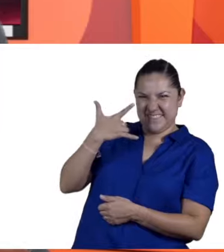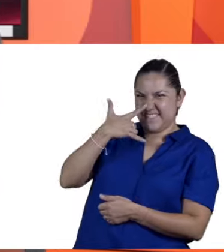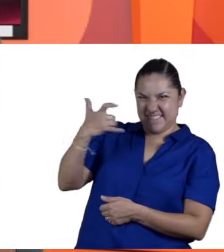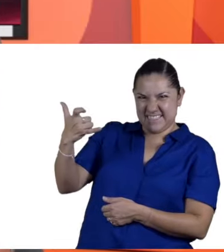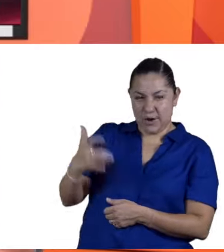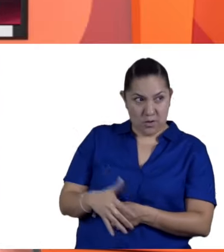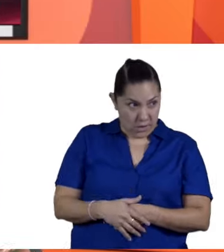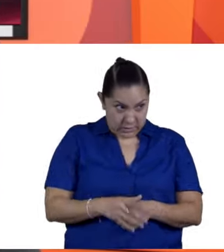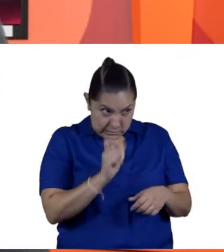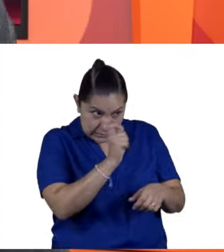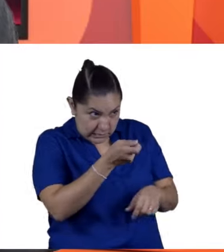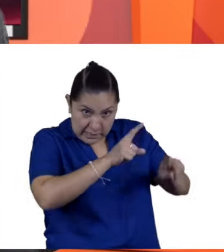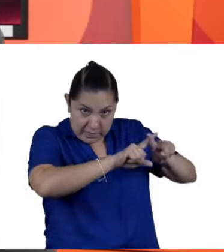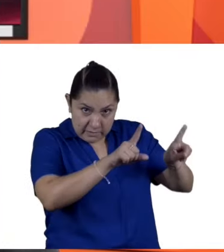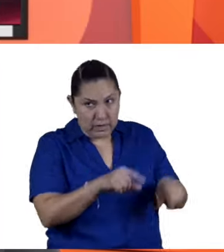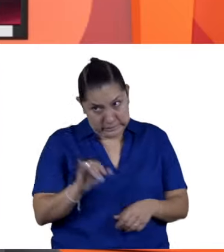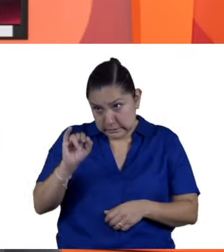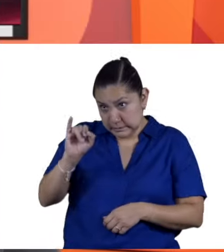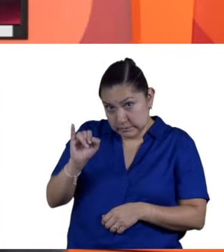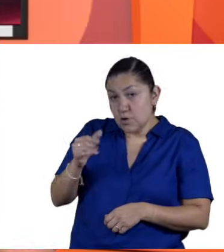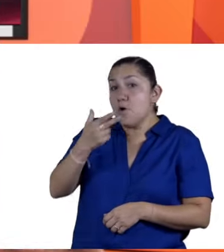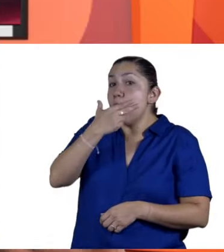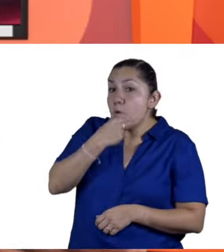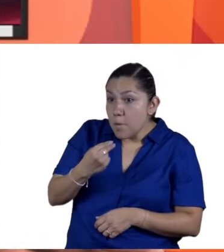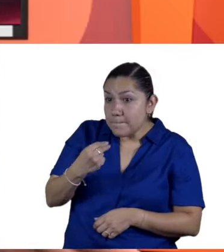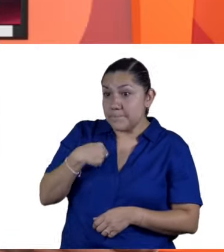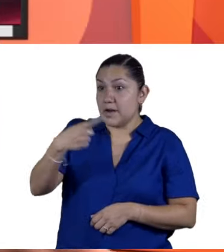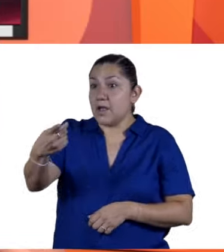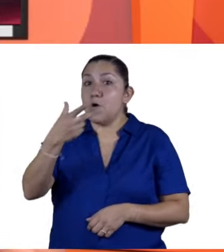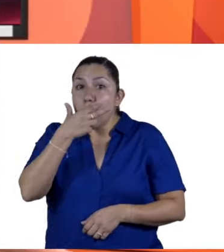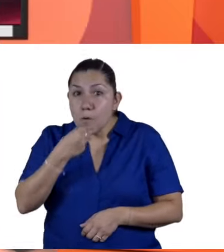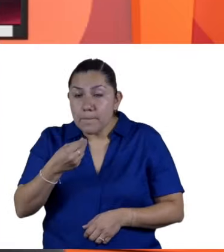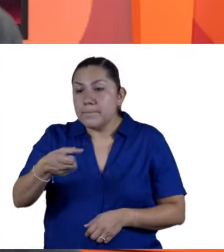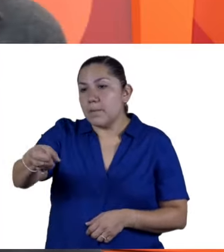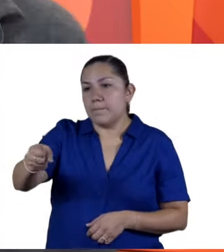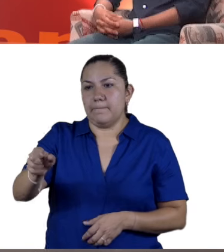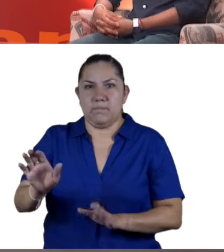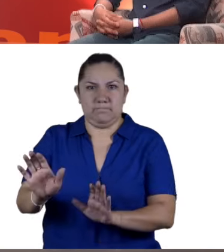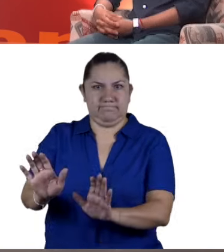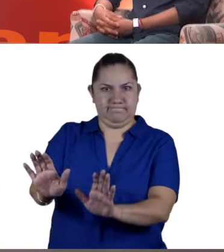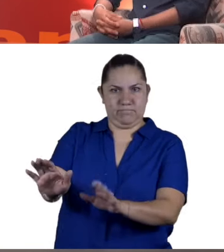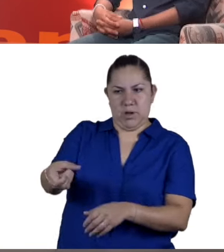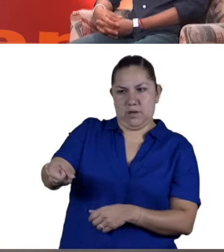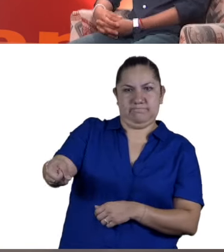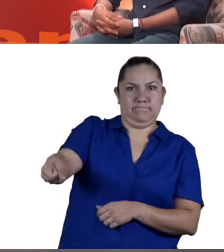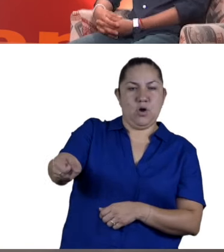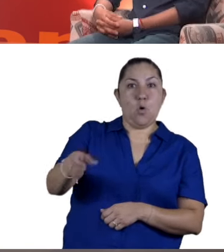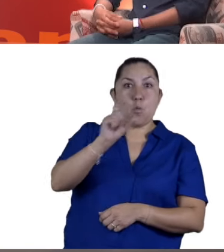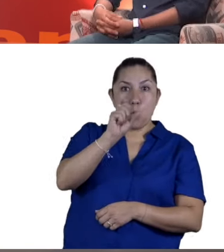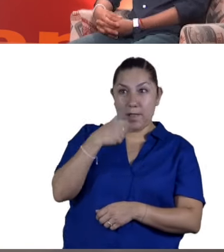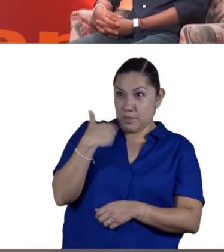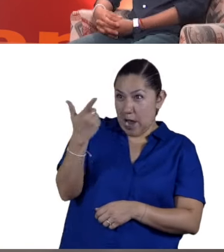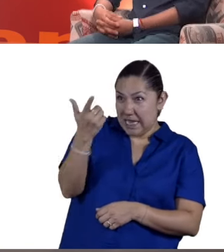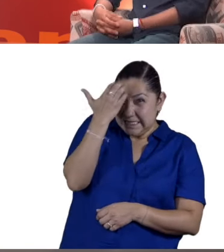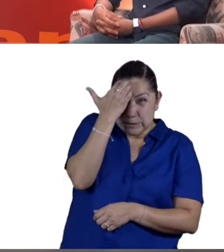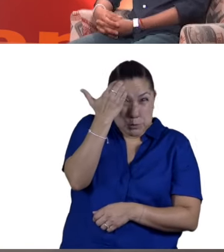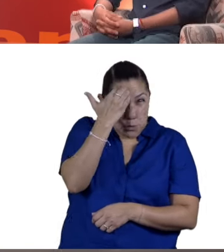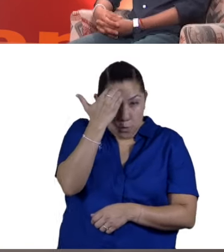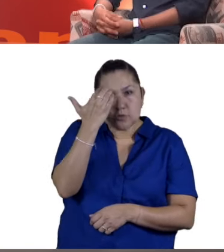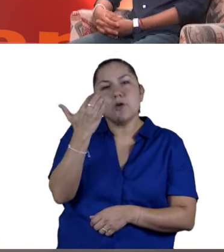Es chistoso entender eso. menos. Sí, no, no, no. Hay casi contacto. Es nada más como de lejos, te dan la mano y... Digo, a menos que los conozcas y te abracen.